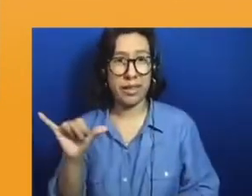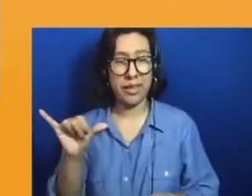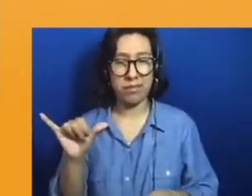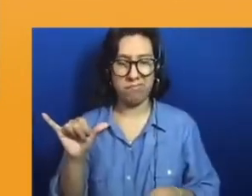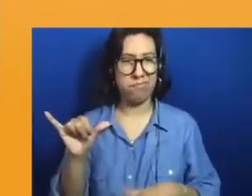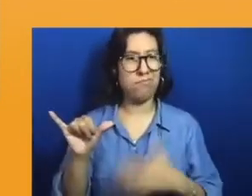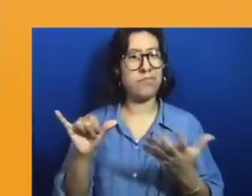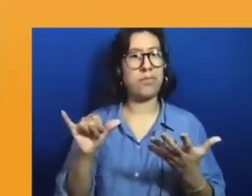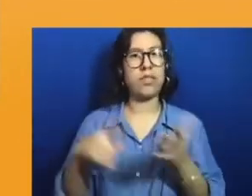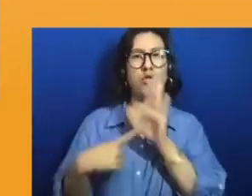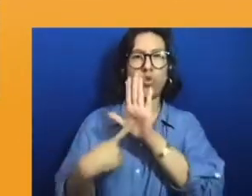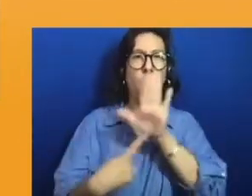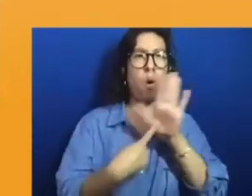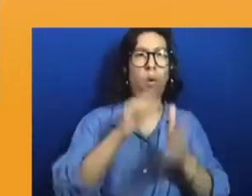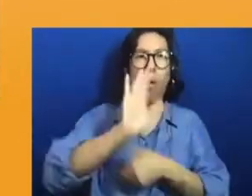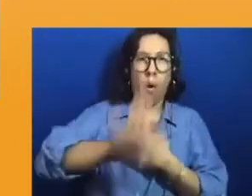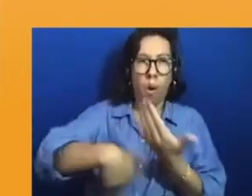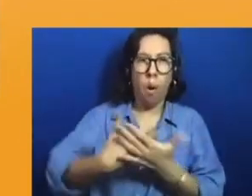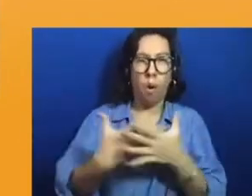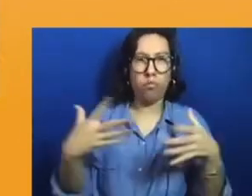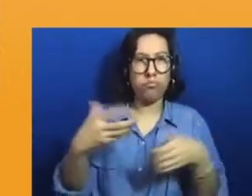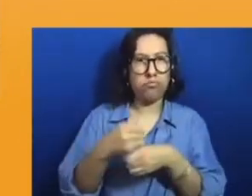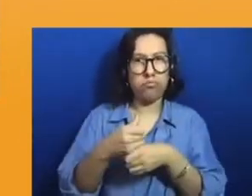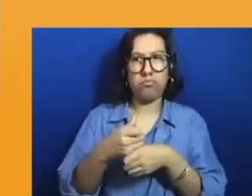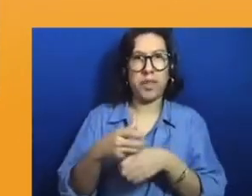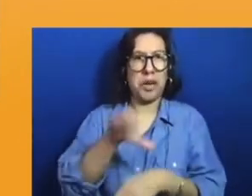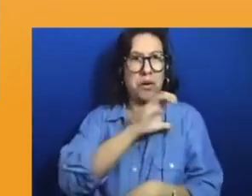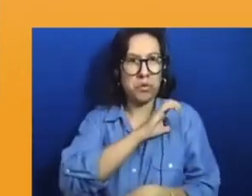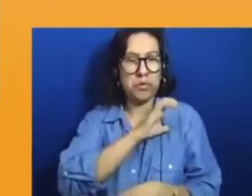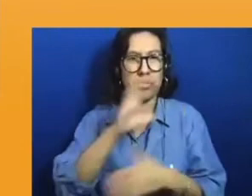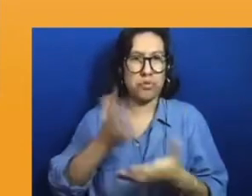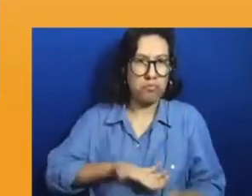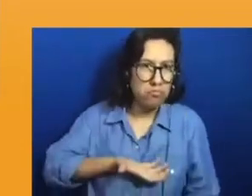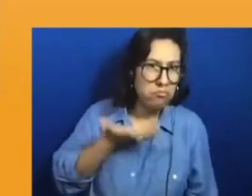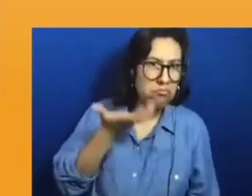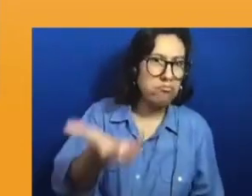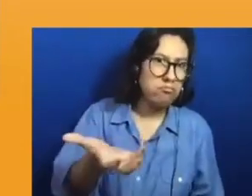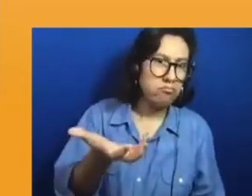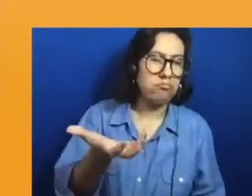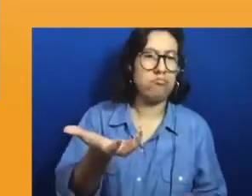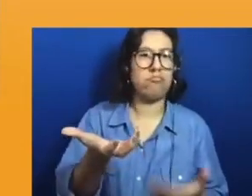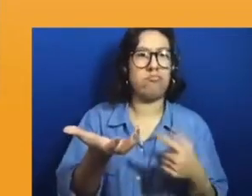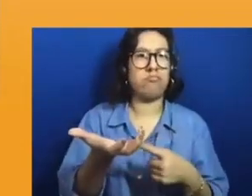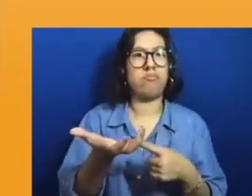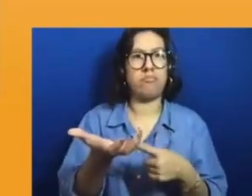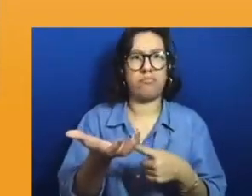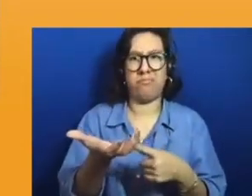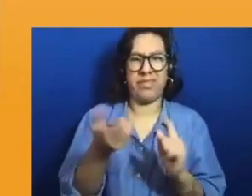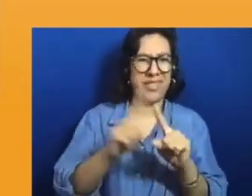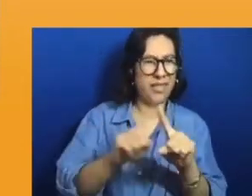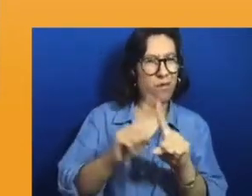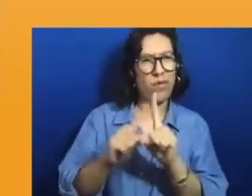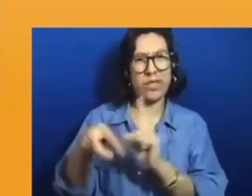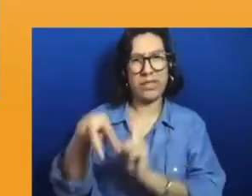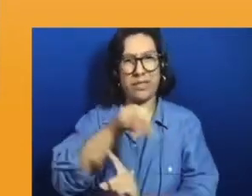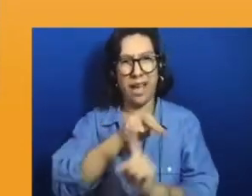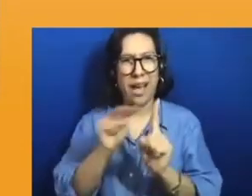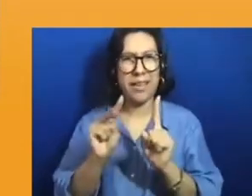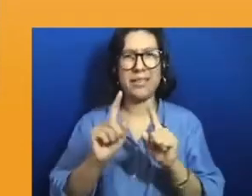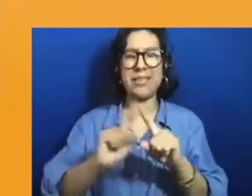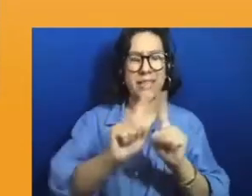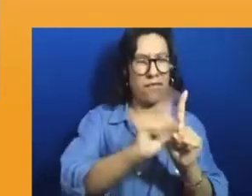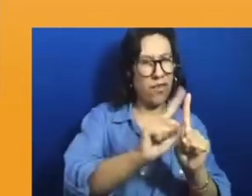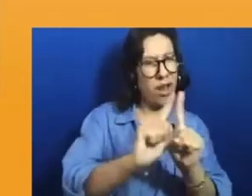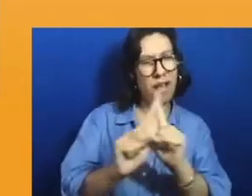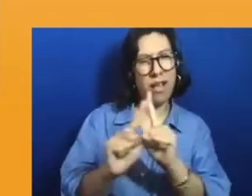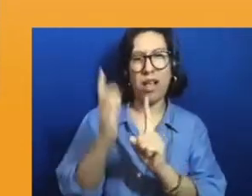estereotípica y poder personificar personajes holísticos, no darle vida a los diferentes lados, a las